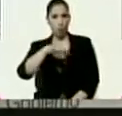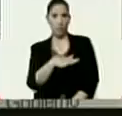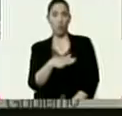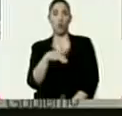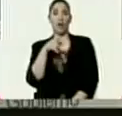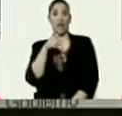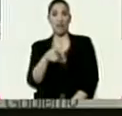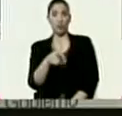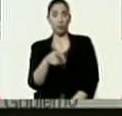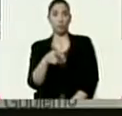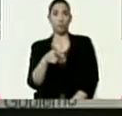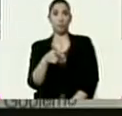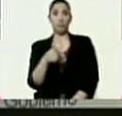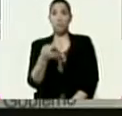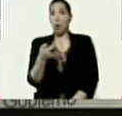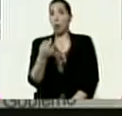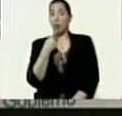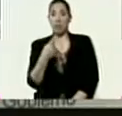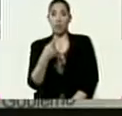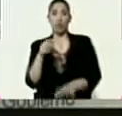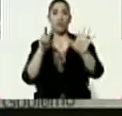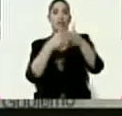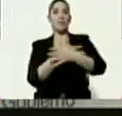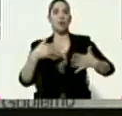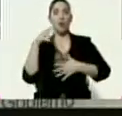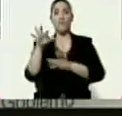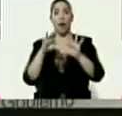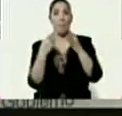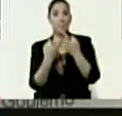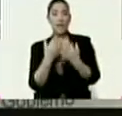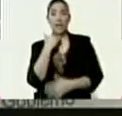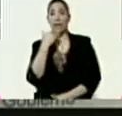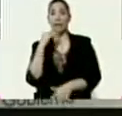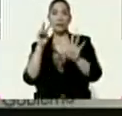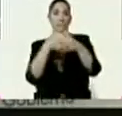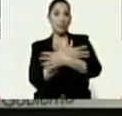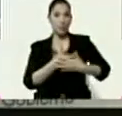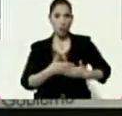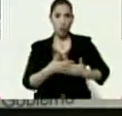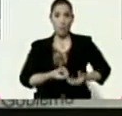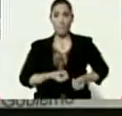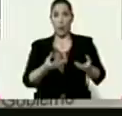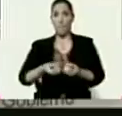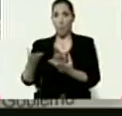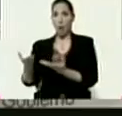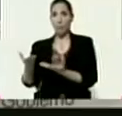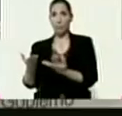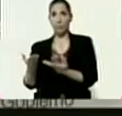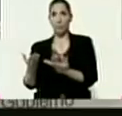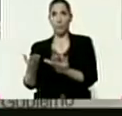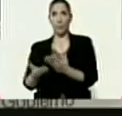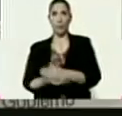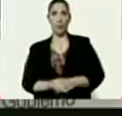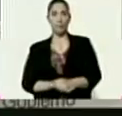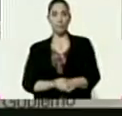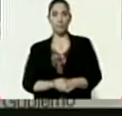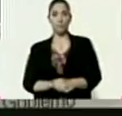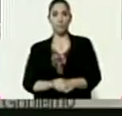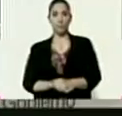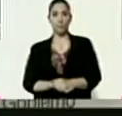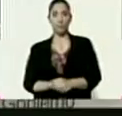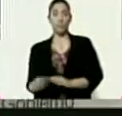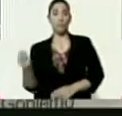poco se dice. 7 millones de familias, casi 7 millones, reciben con una subvención de más